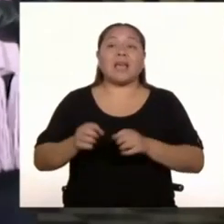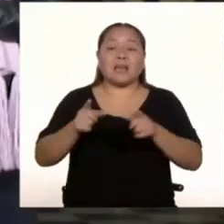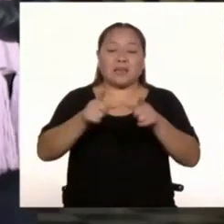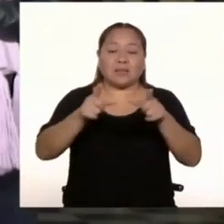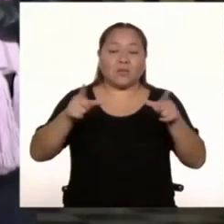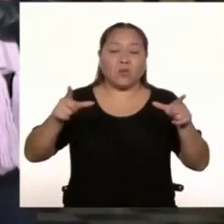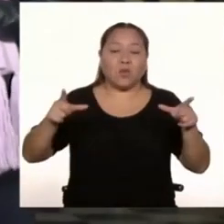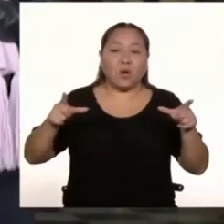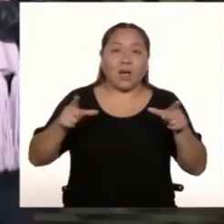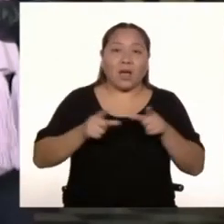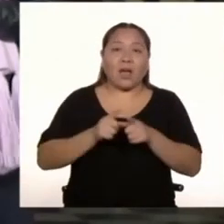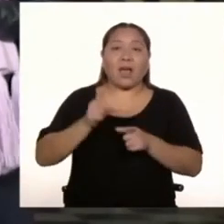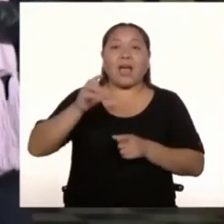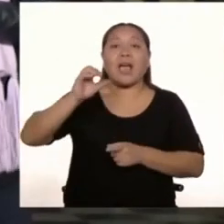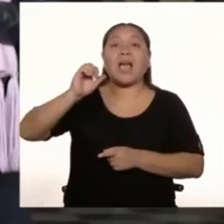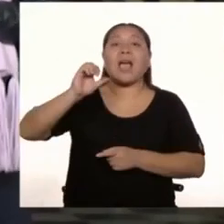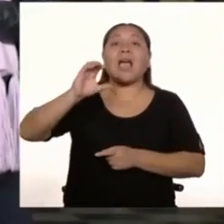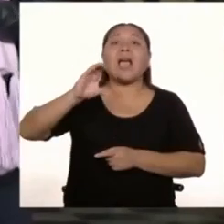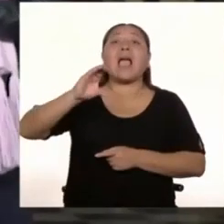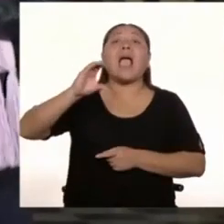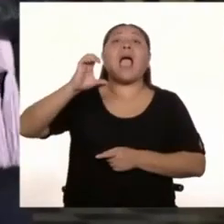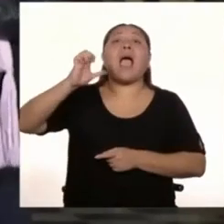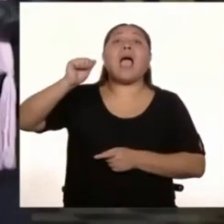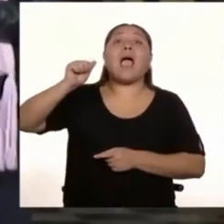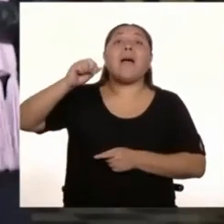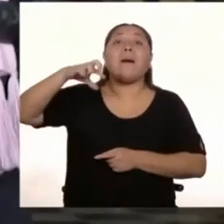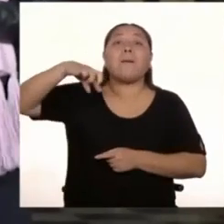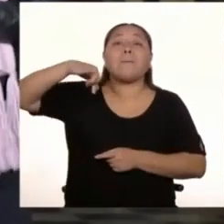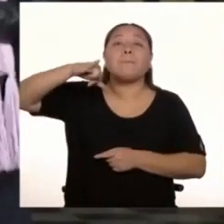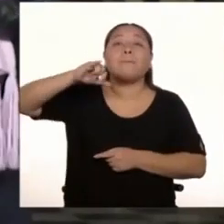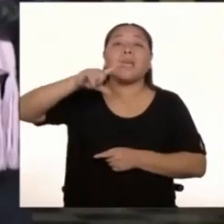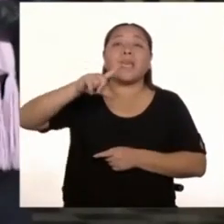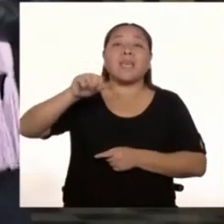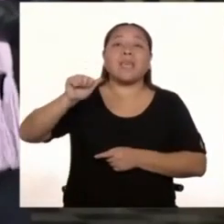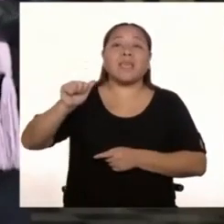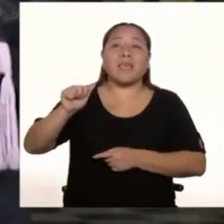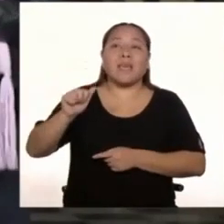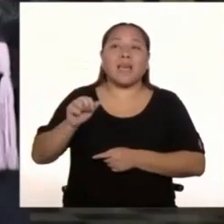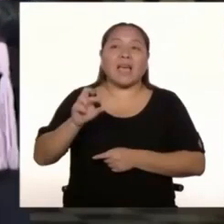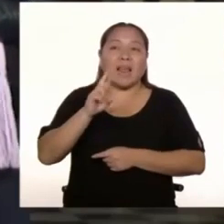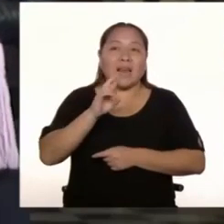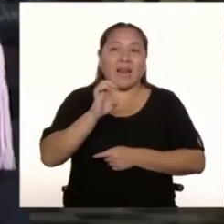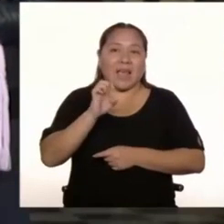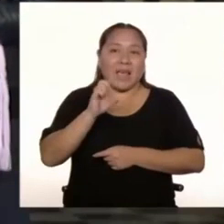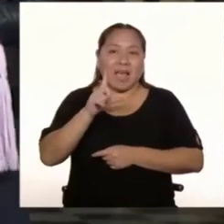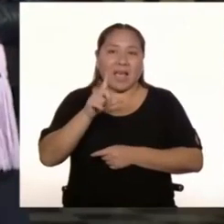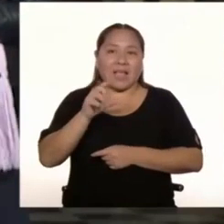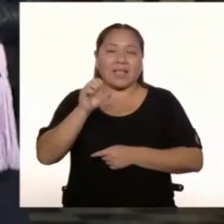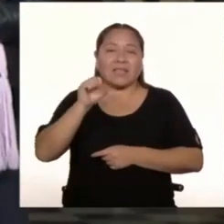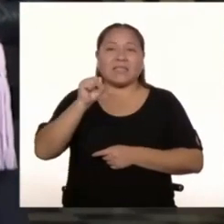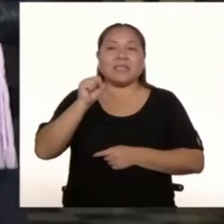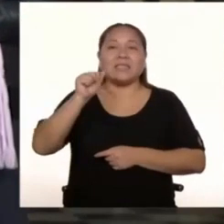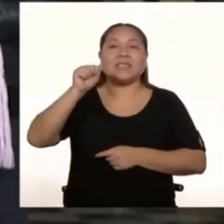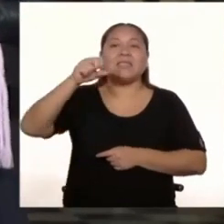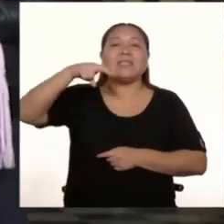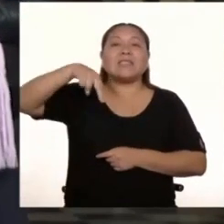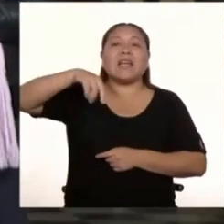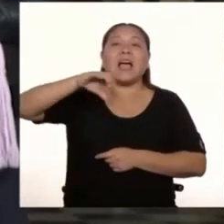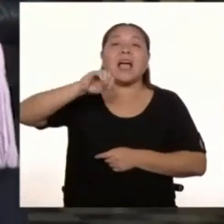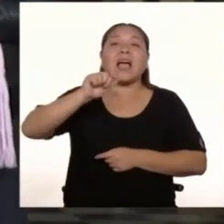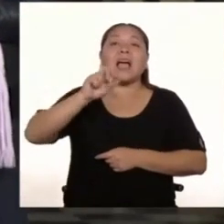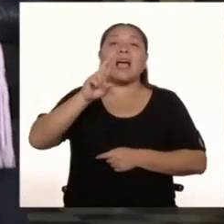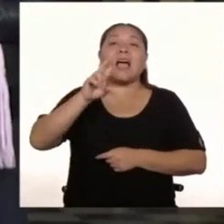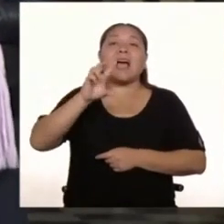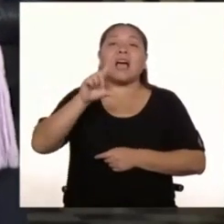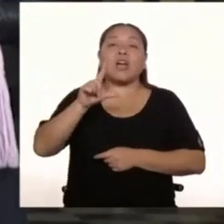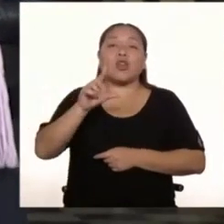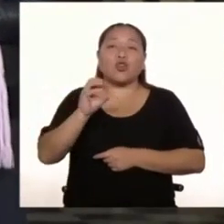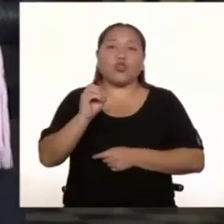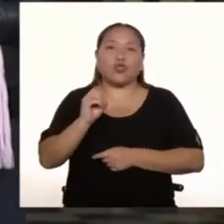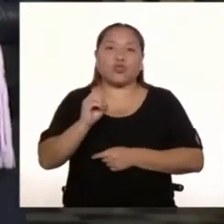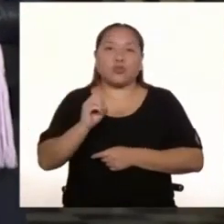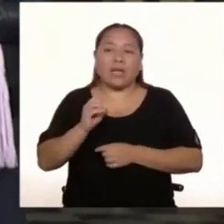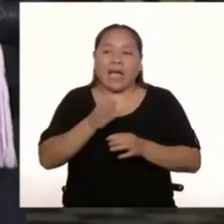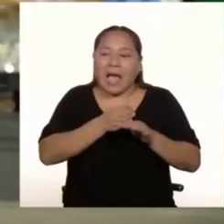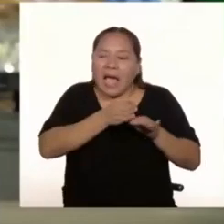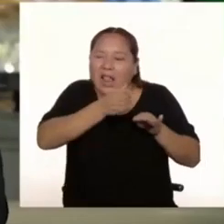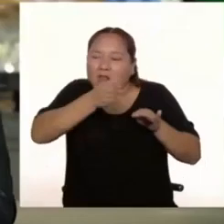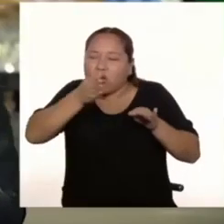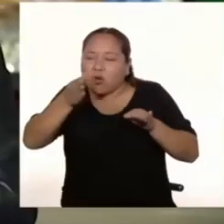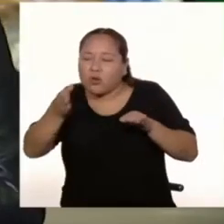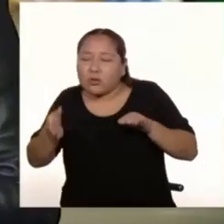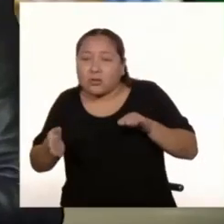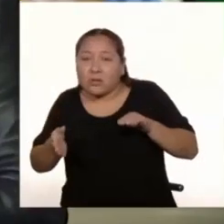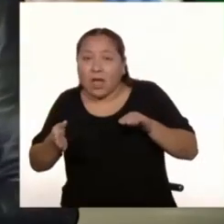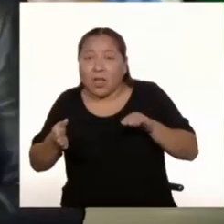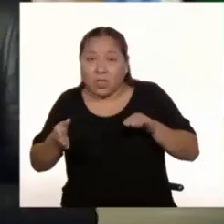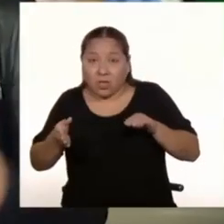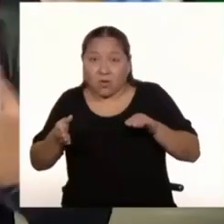hablar con mayor propiedad. Se ubica al lado de la casona de San Marcos, en el Parque Universitario.